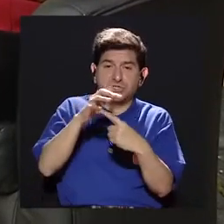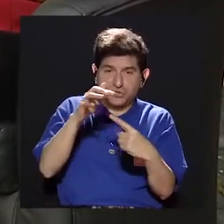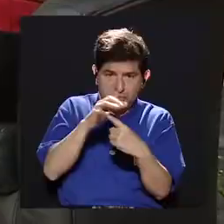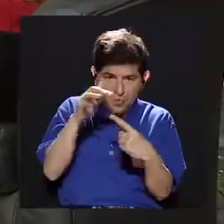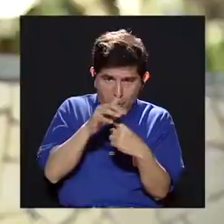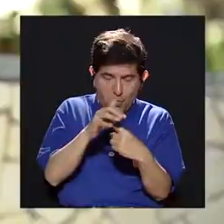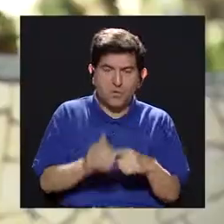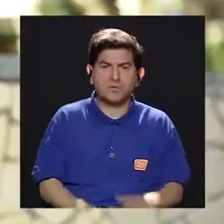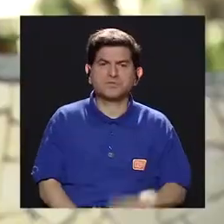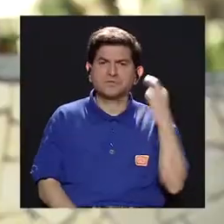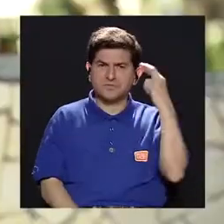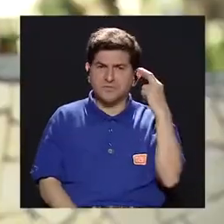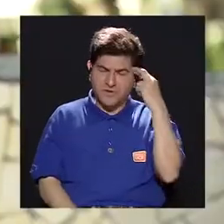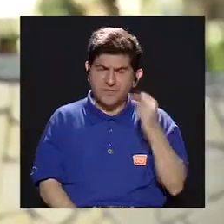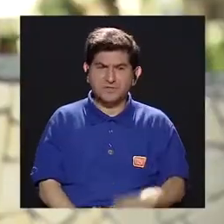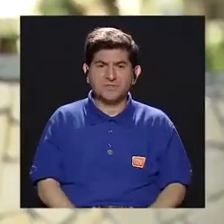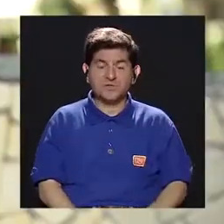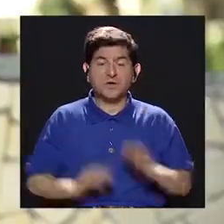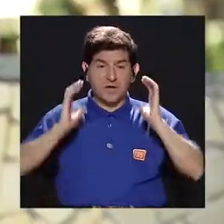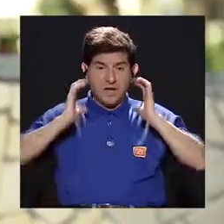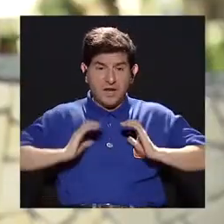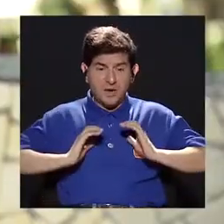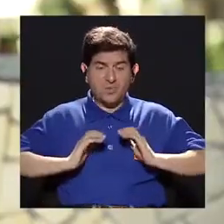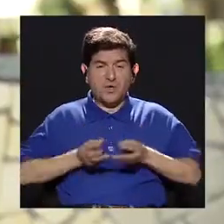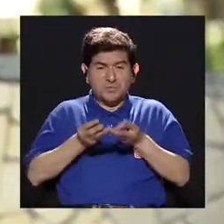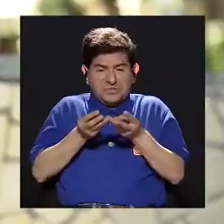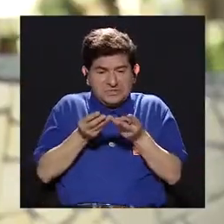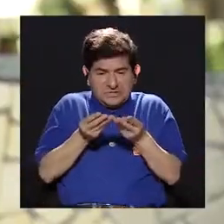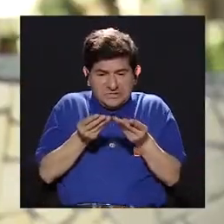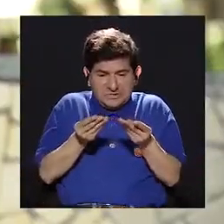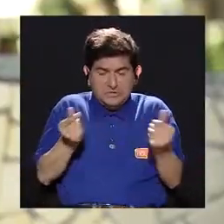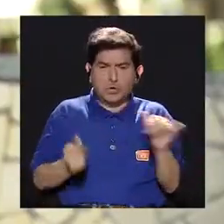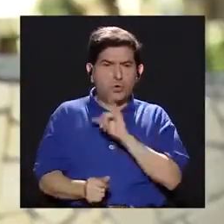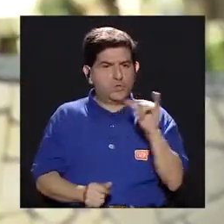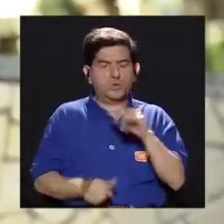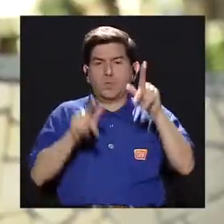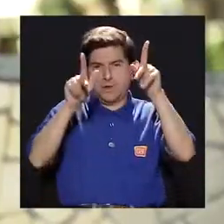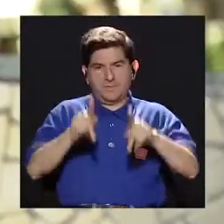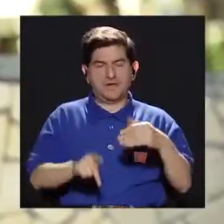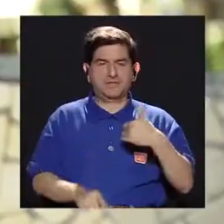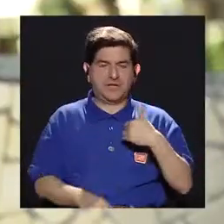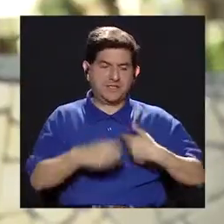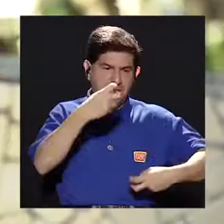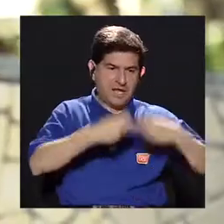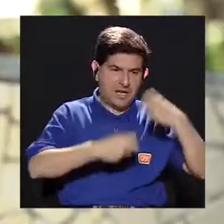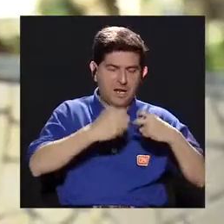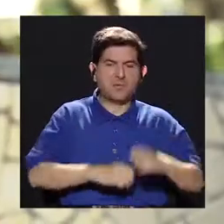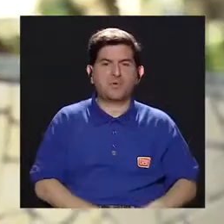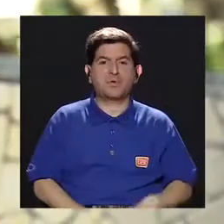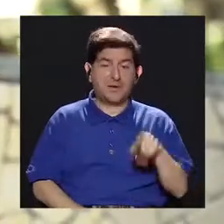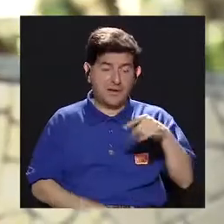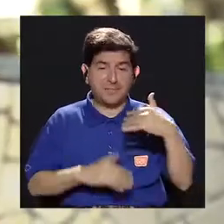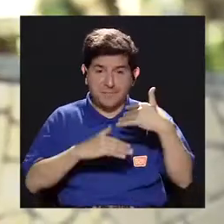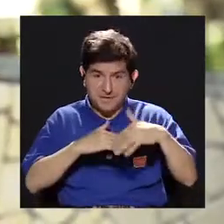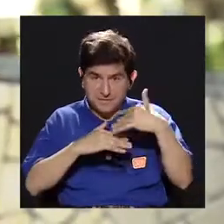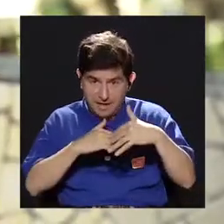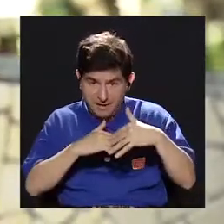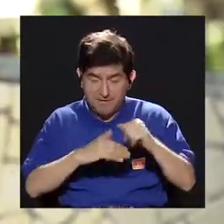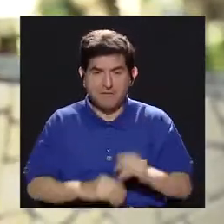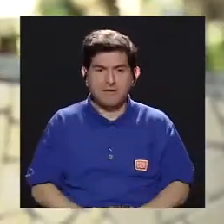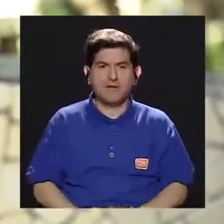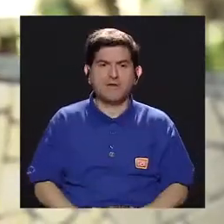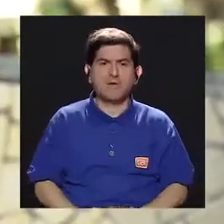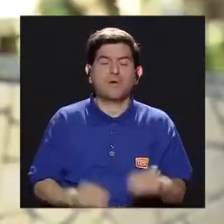las uñas, porque el organismo se va deteriorando, ¿verdad? O sea, no es lo mismo una persona que tiene problemas circulatorios, va a